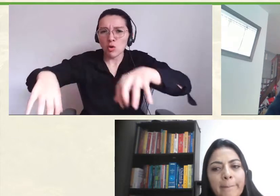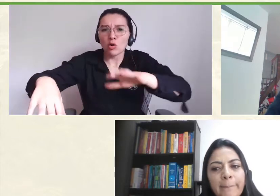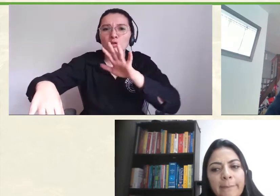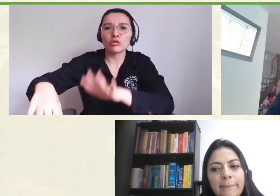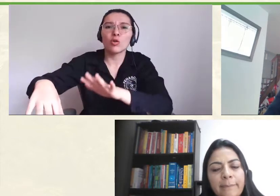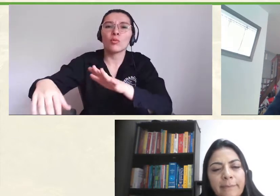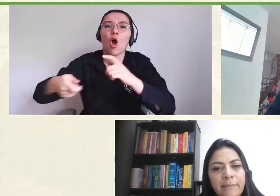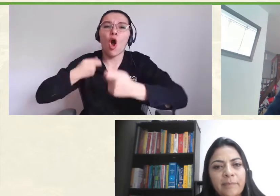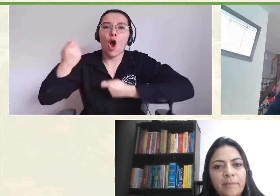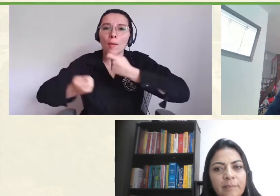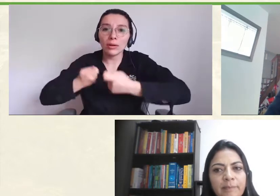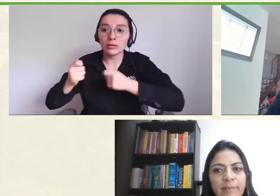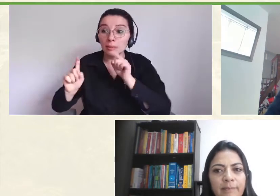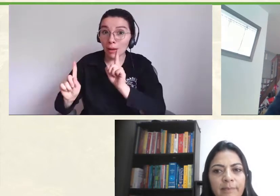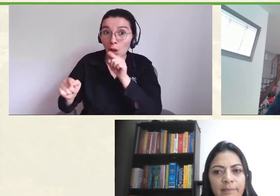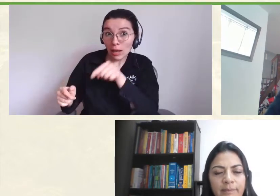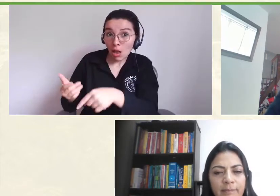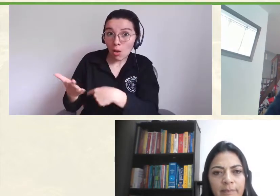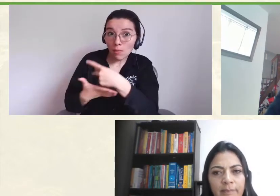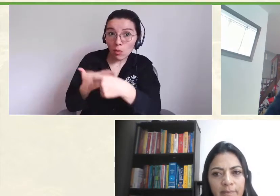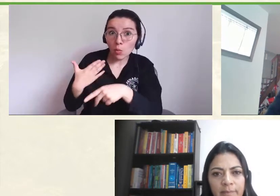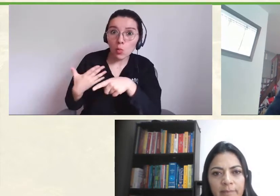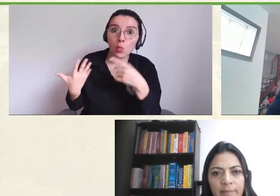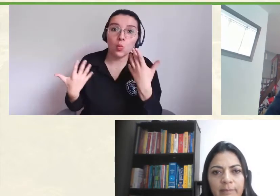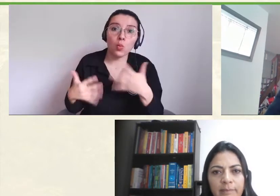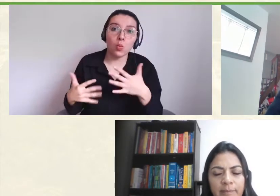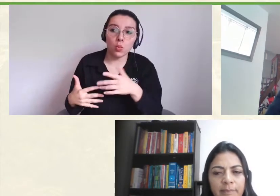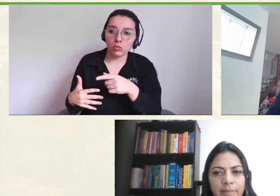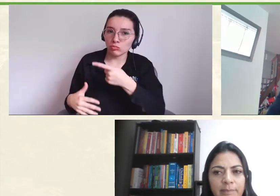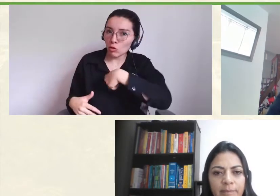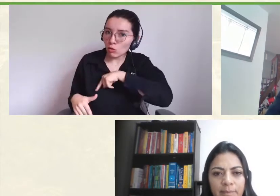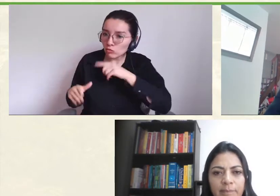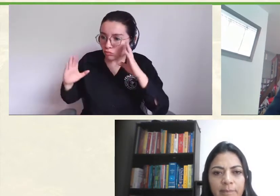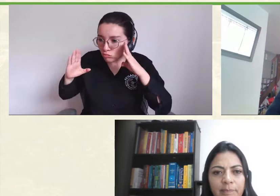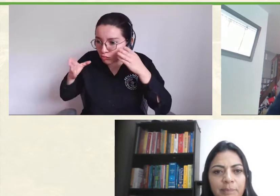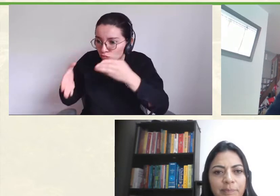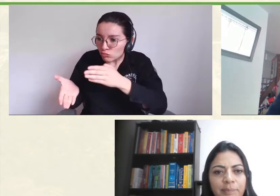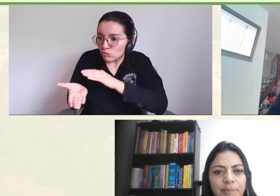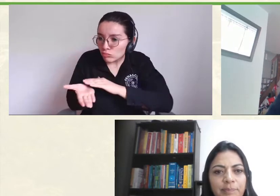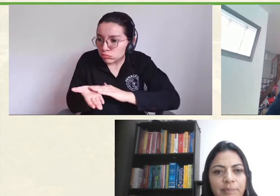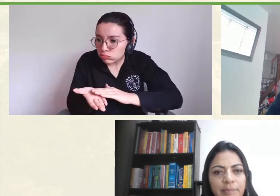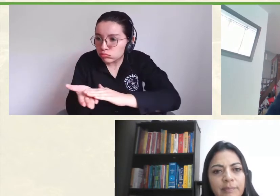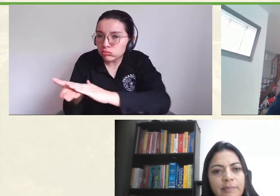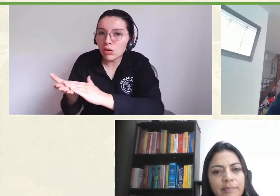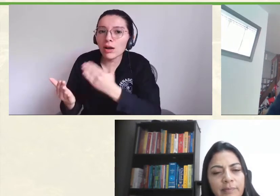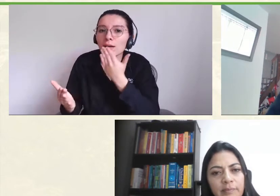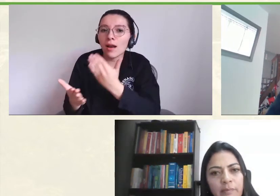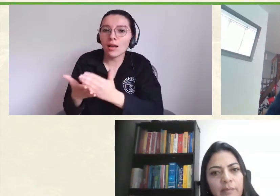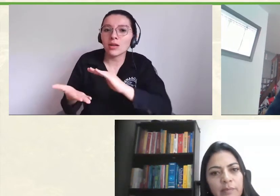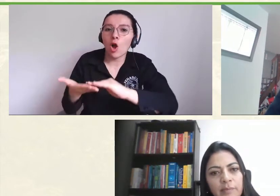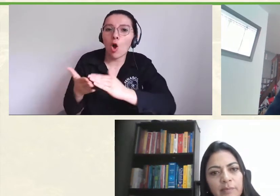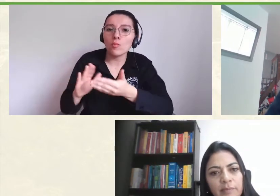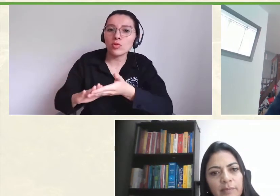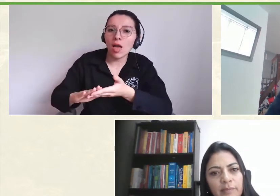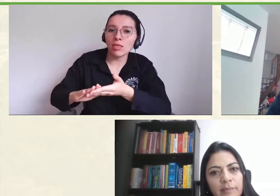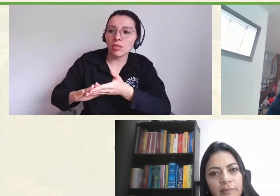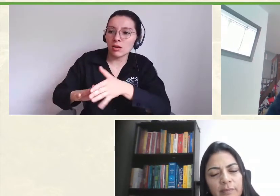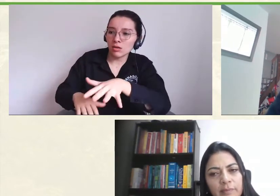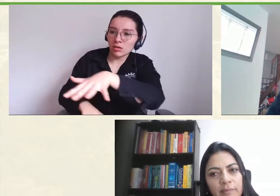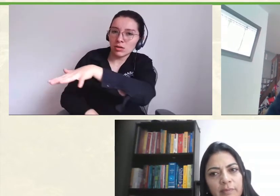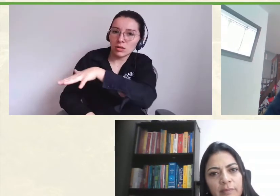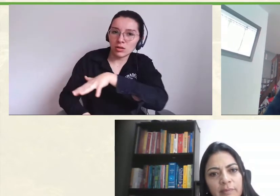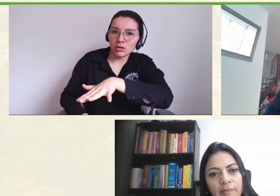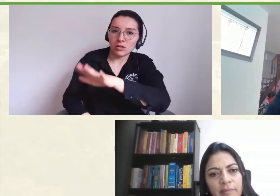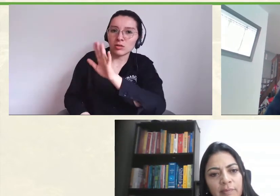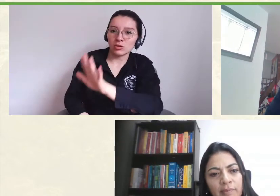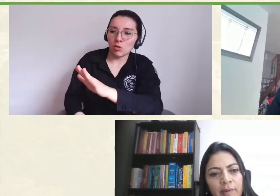que se logró hacer bastante actividad ya con otro tipo de comunidad, como es el tema de las curtiembres, Ana